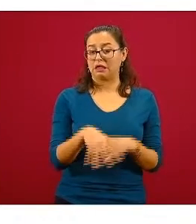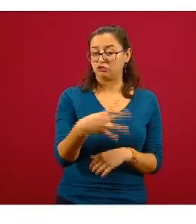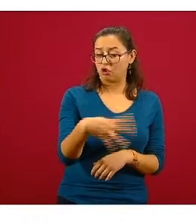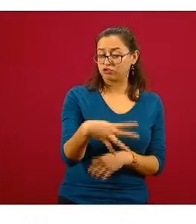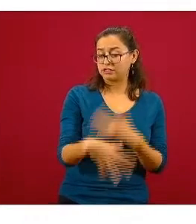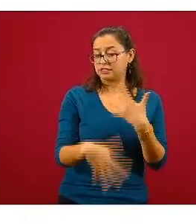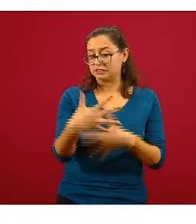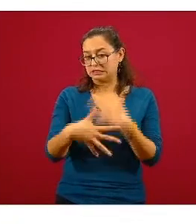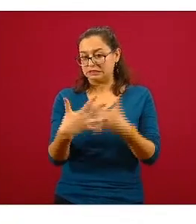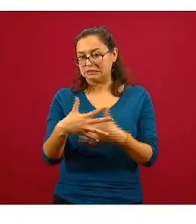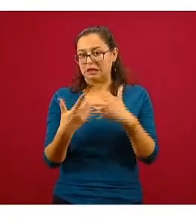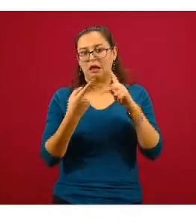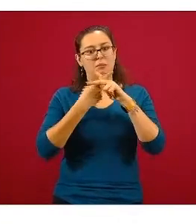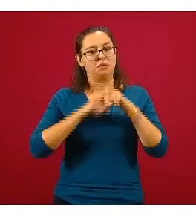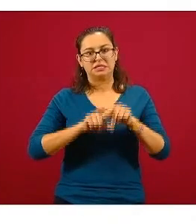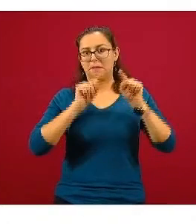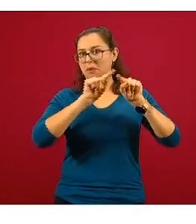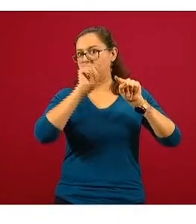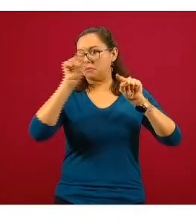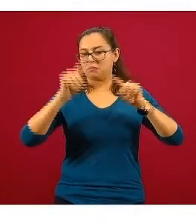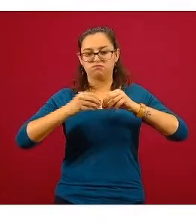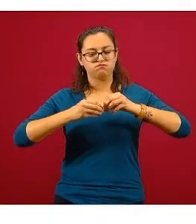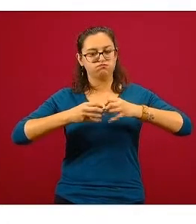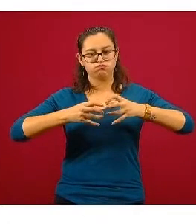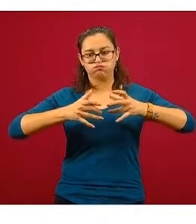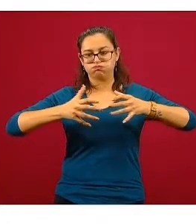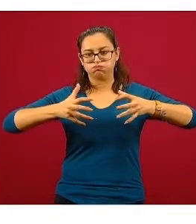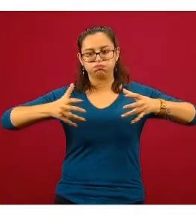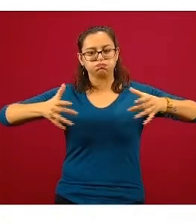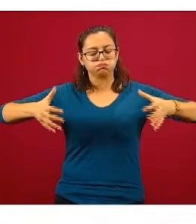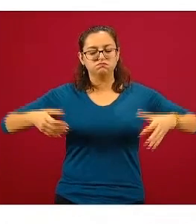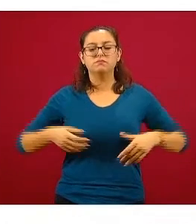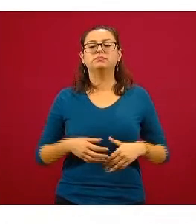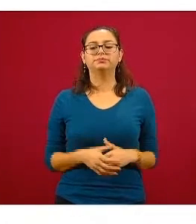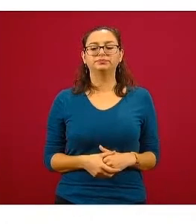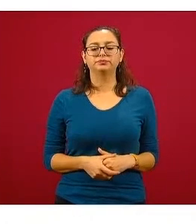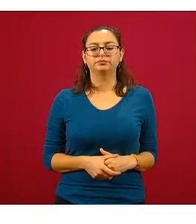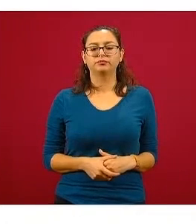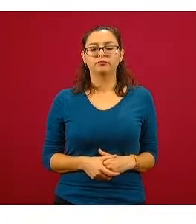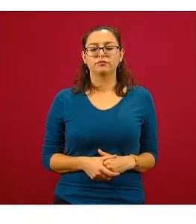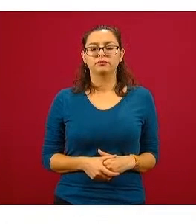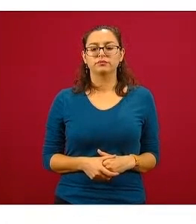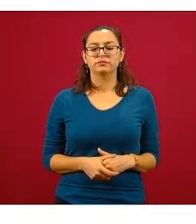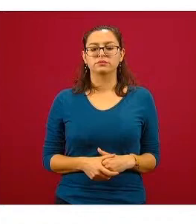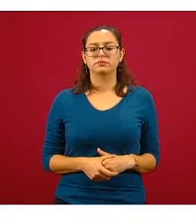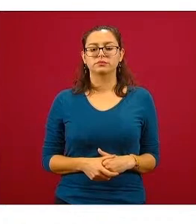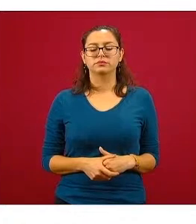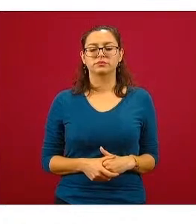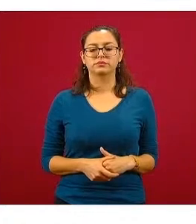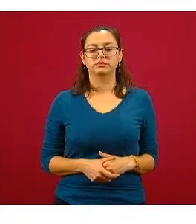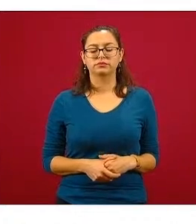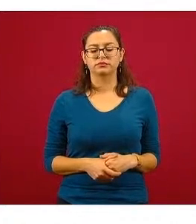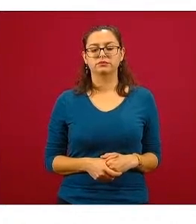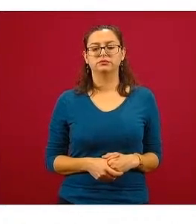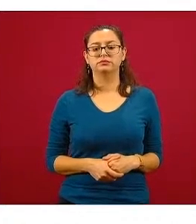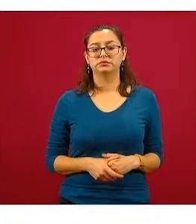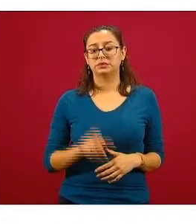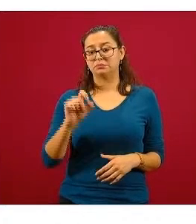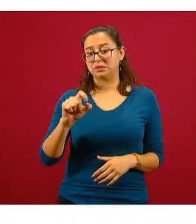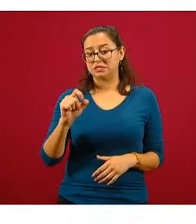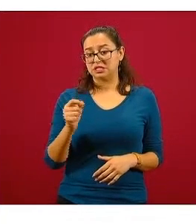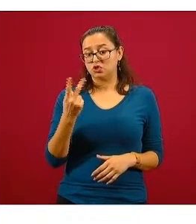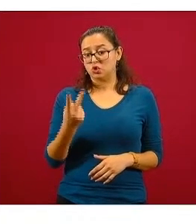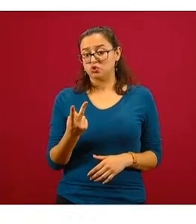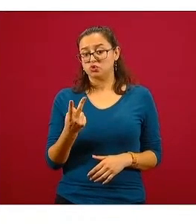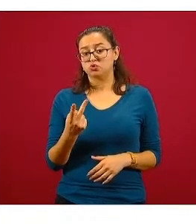municipios, en los diferentes puntos cardinales de Yucatán. Ya para la semana 22 teníamos algo de intensidad en muchos